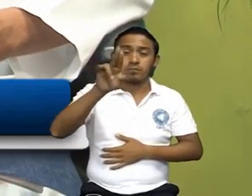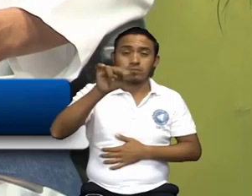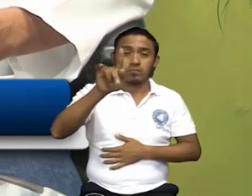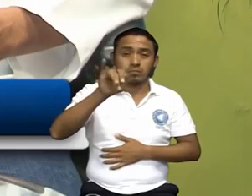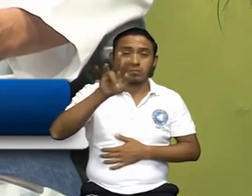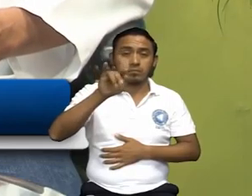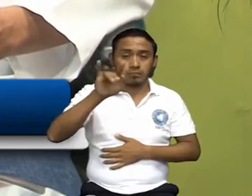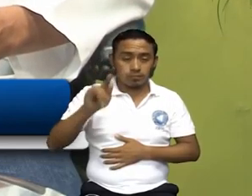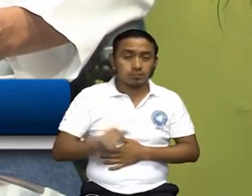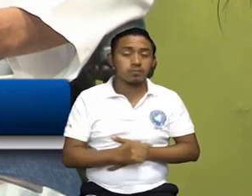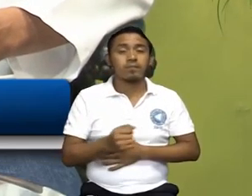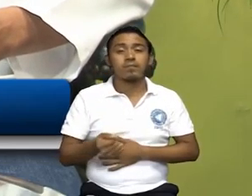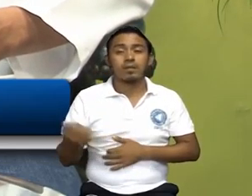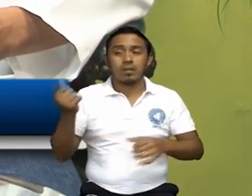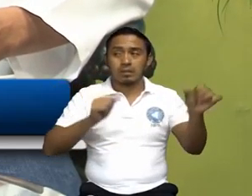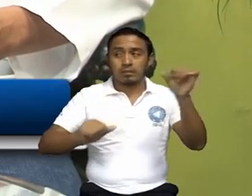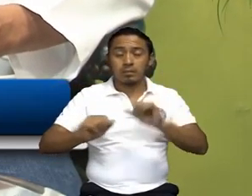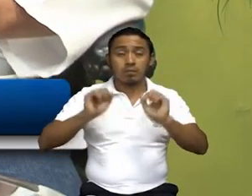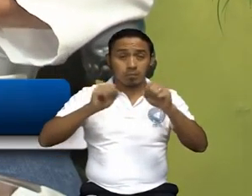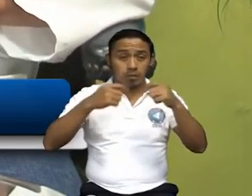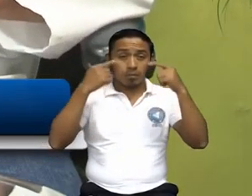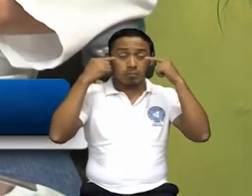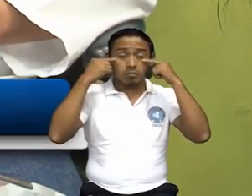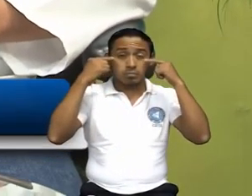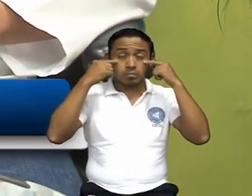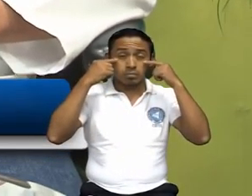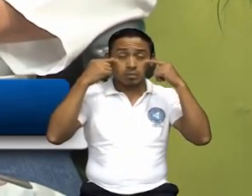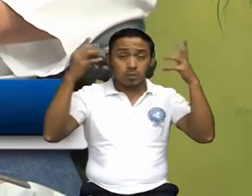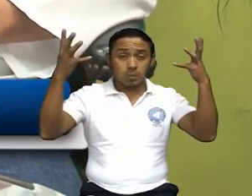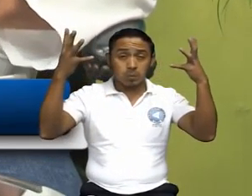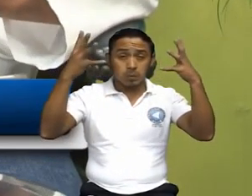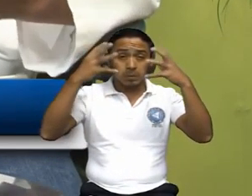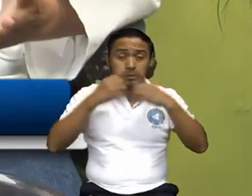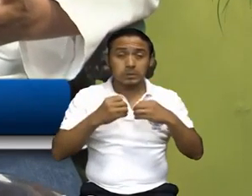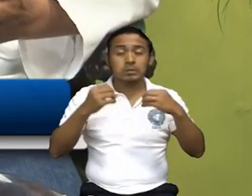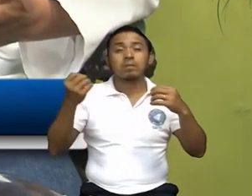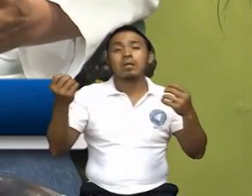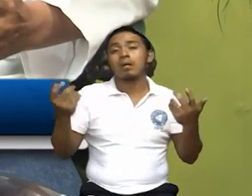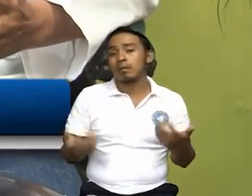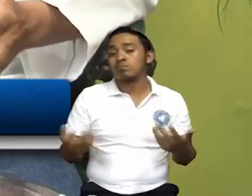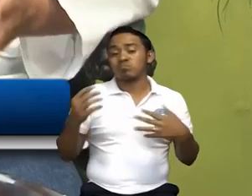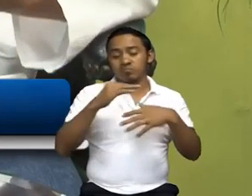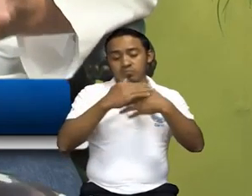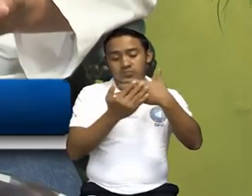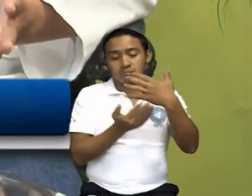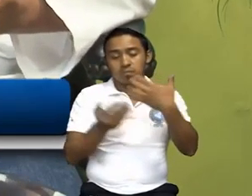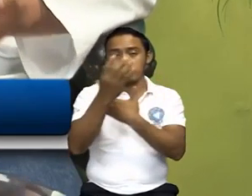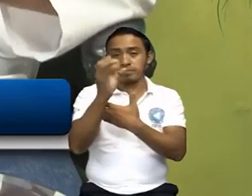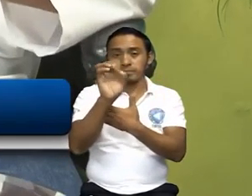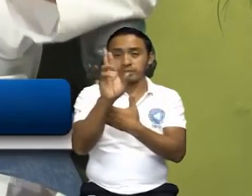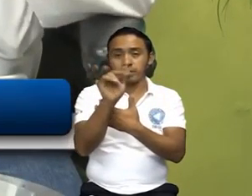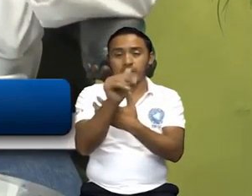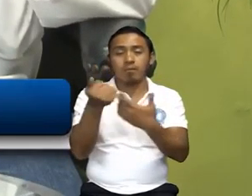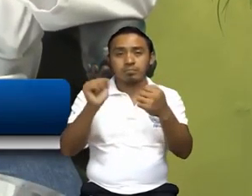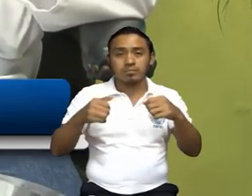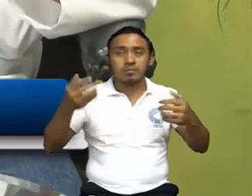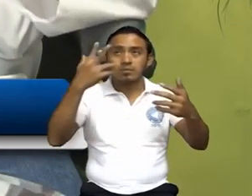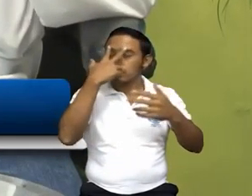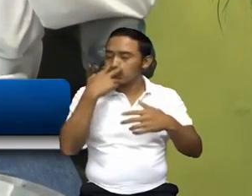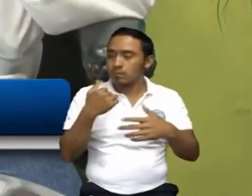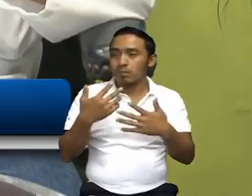muy sustancia corrosiva, pueden dañar estructuras de a nivel ocular como es la córnea. Entonces hay que evitar que hay